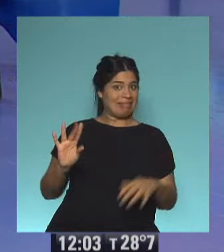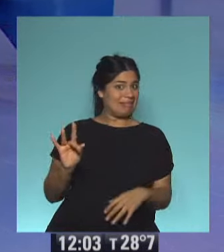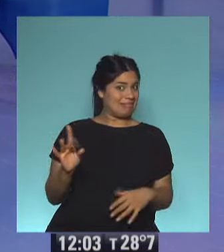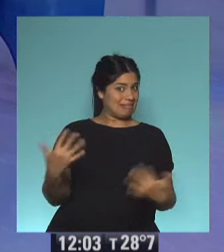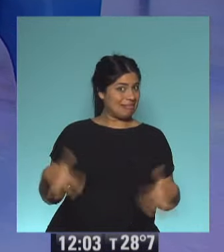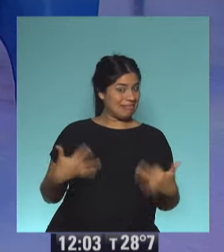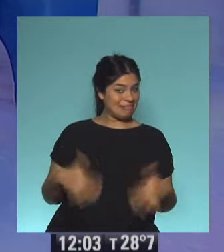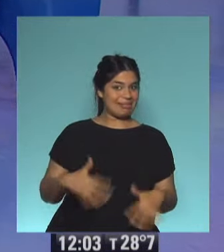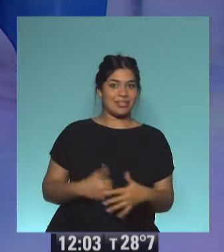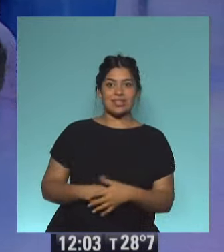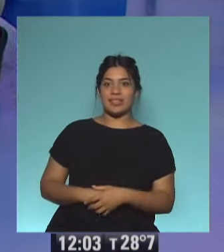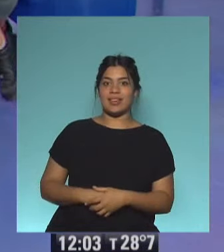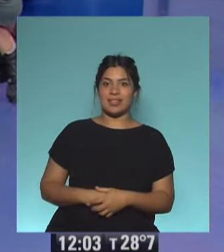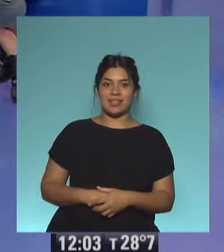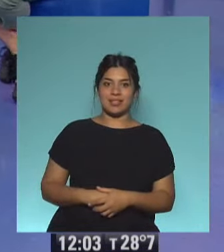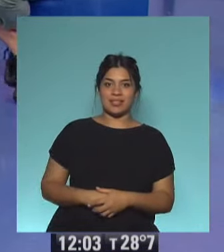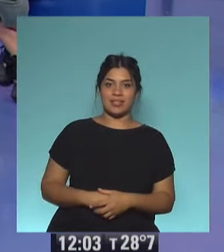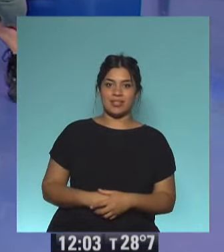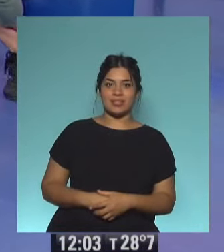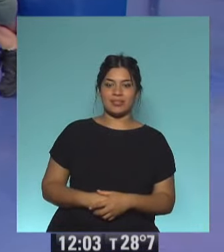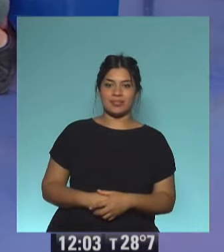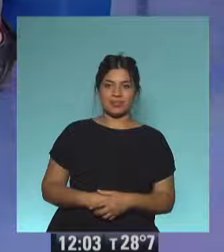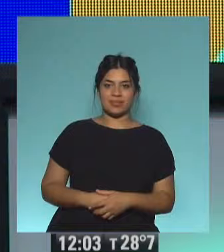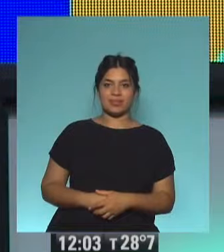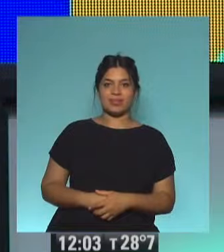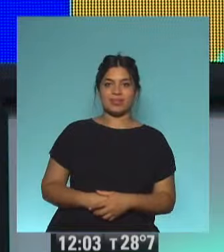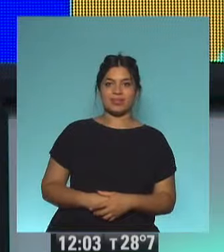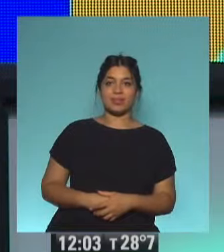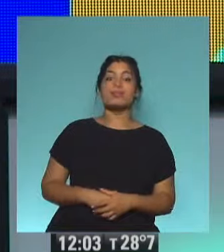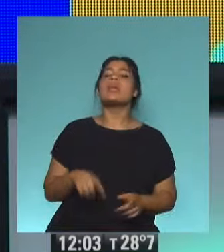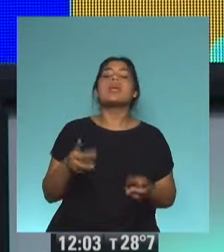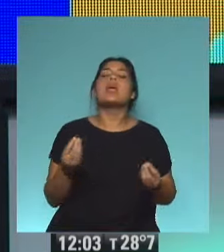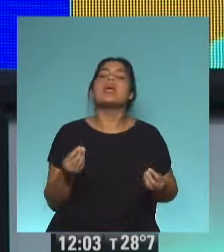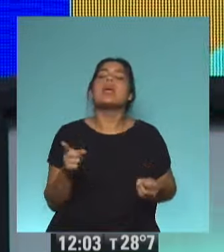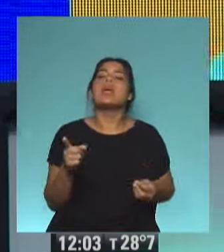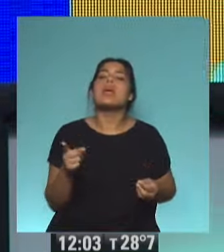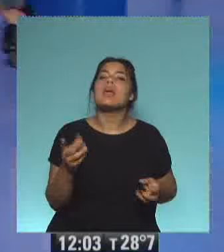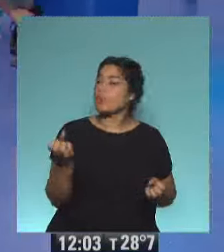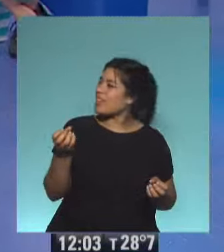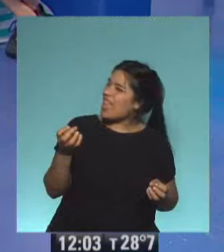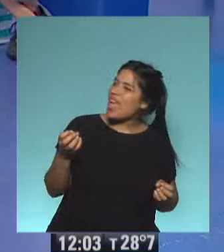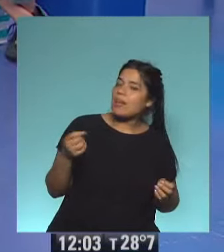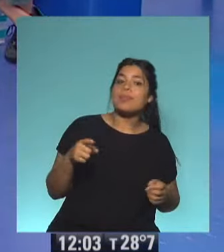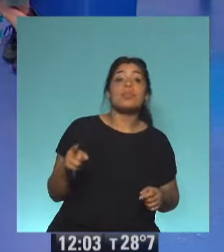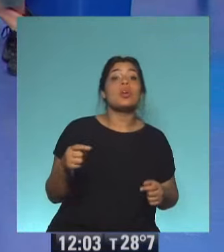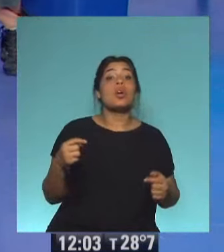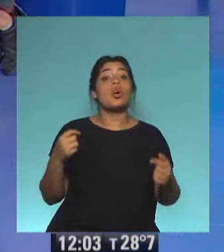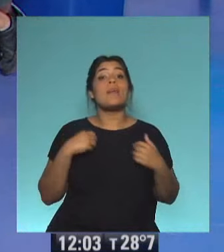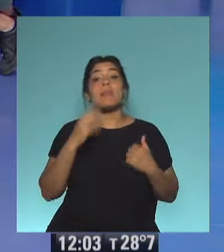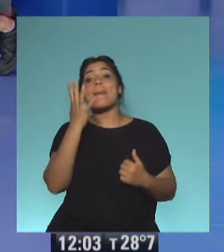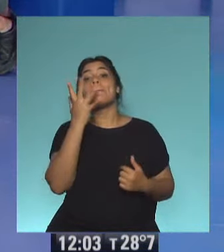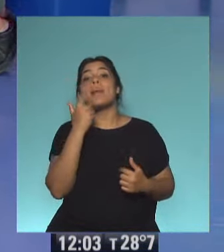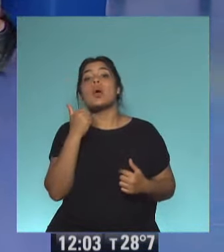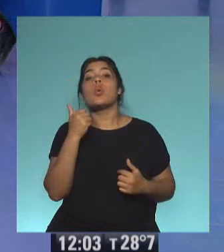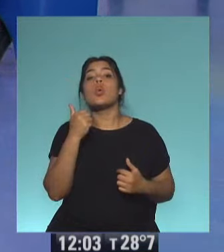¡Pero buenísimo! Bueno, qué bien. Entonces estuvimos viendo. ¿Cómo vamos? Muy bien.